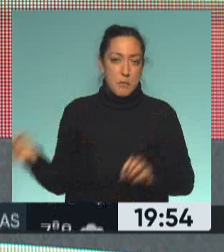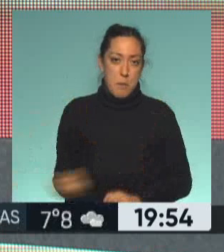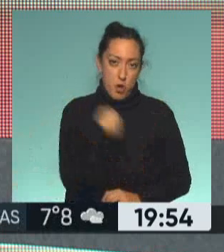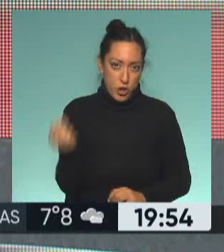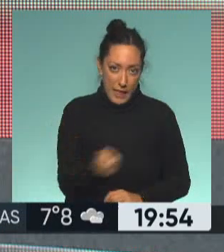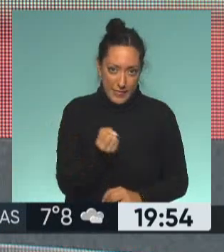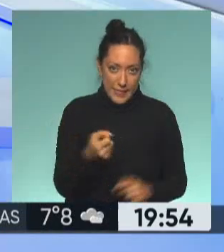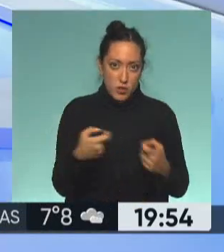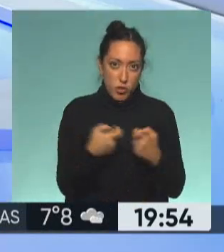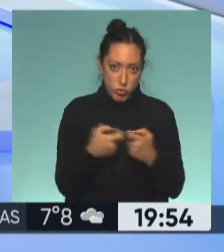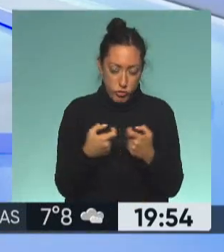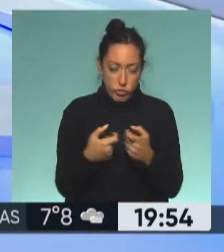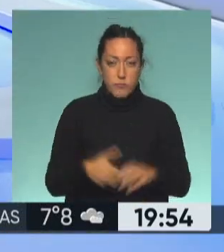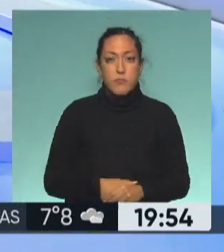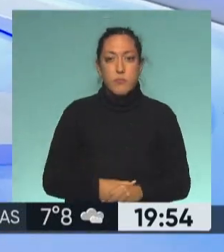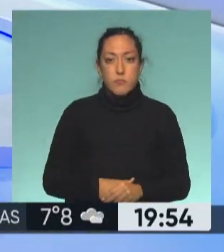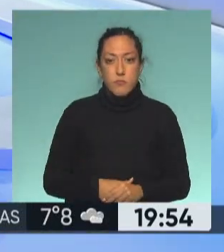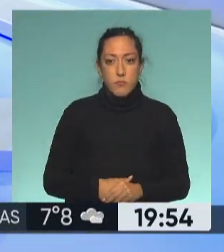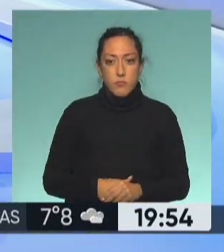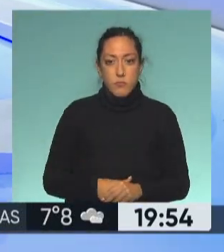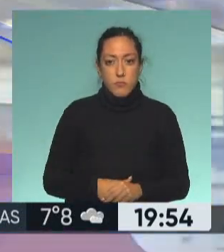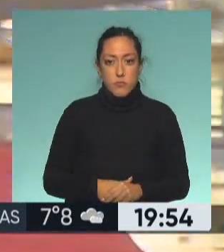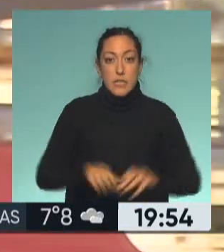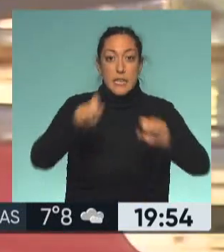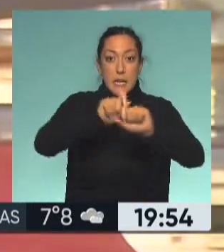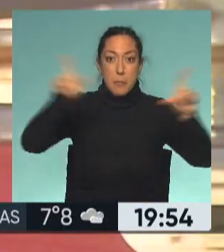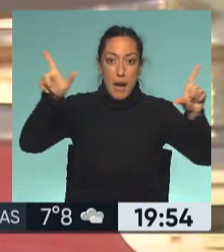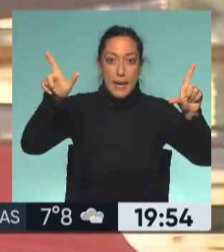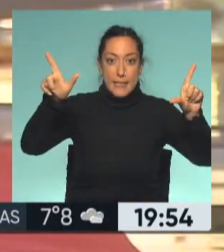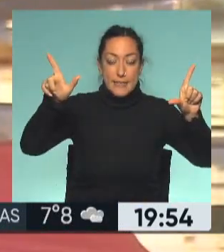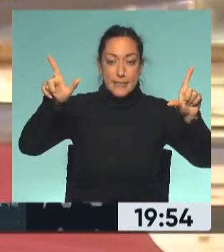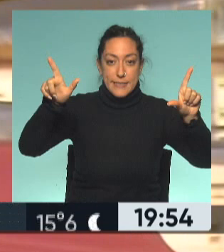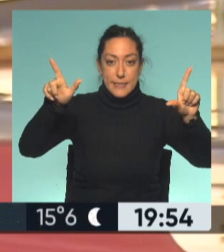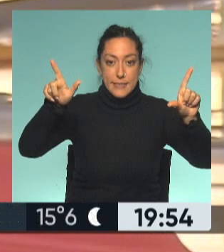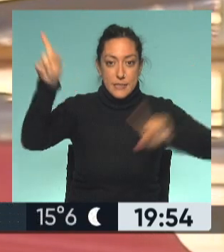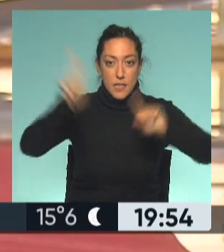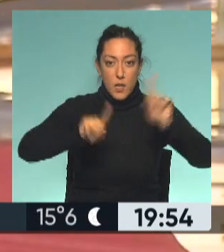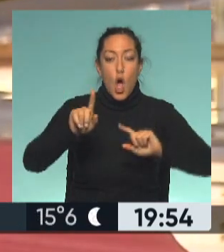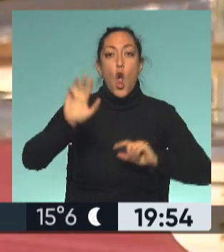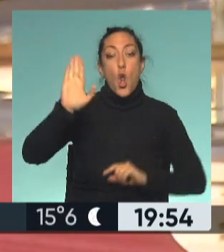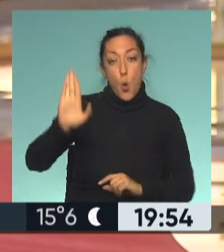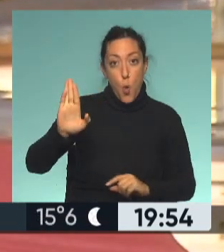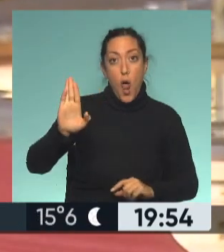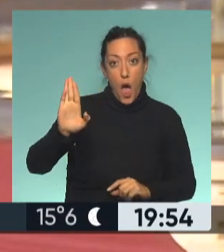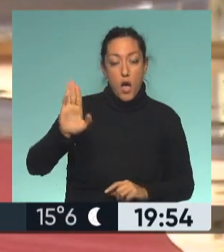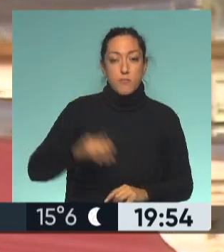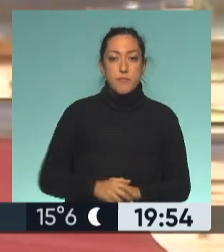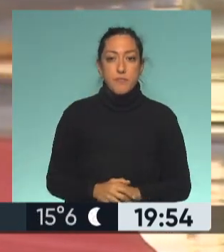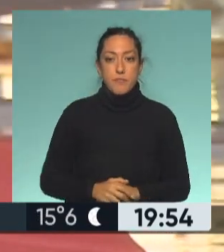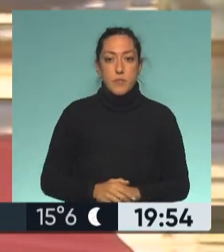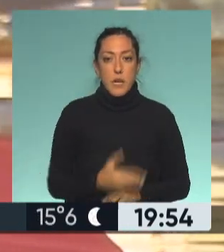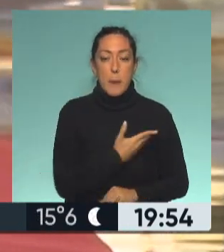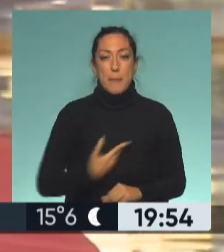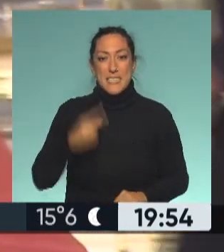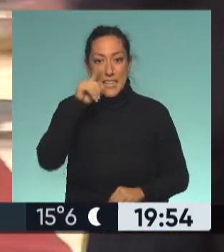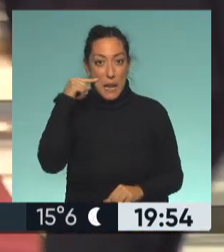del espacio. Dame algunas imágenes. Ahí está. Ahí está. Lula y el presidente